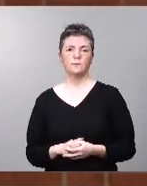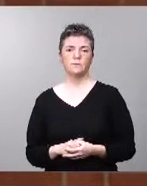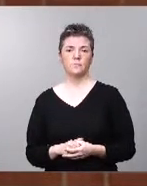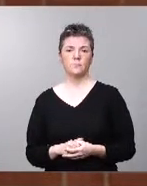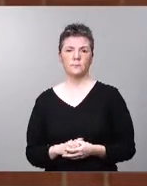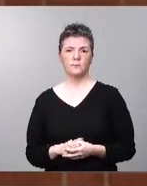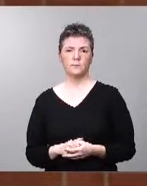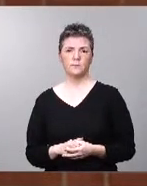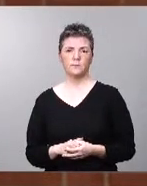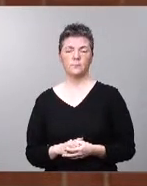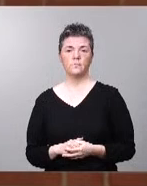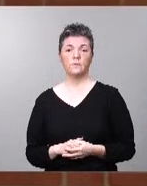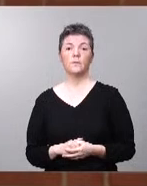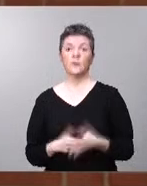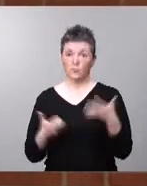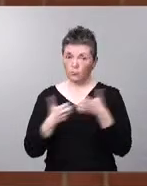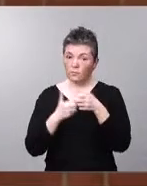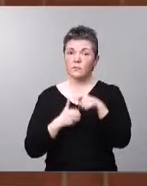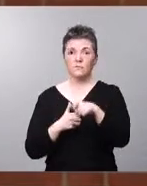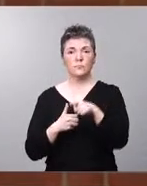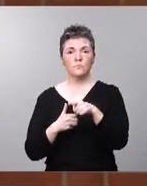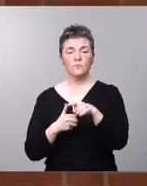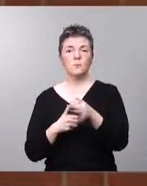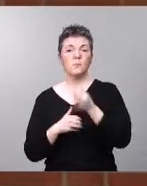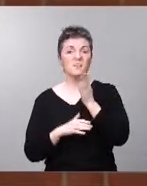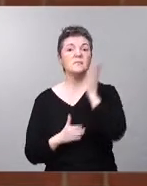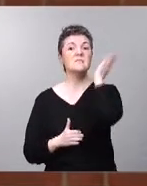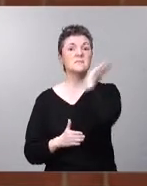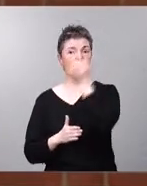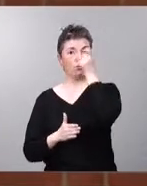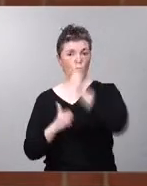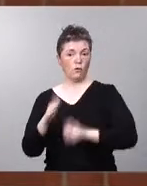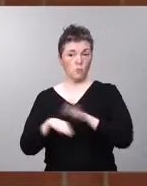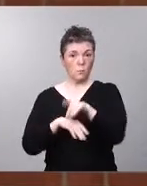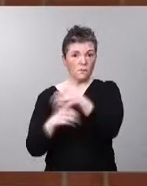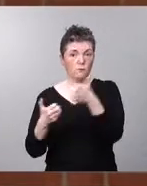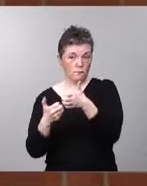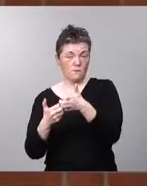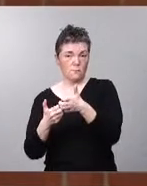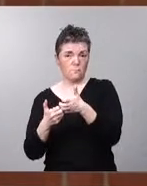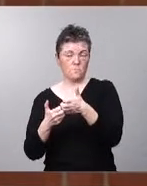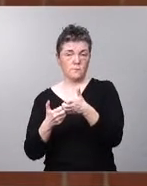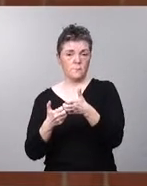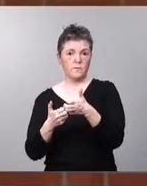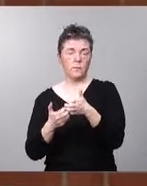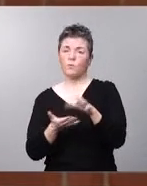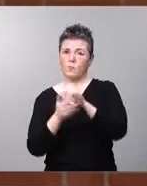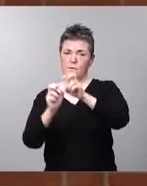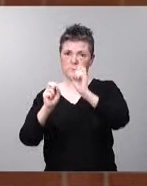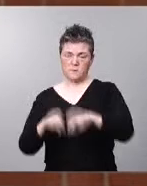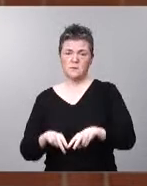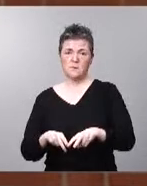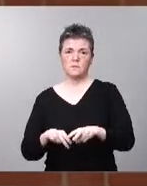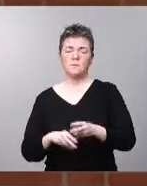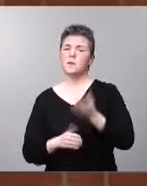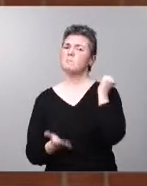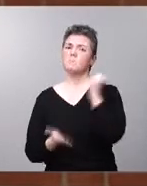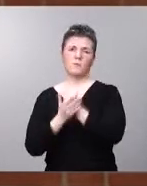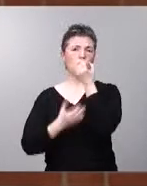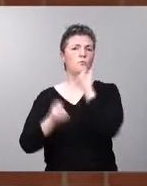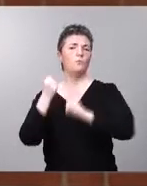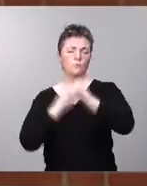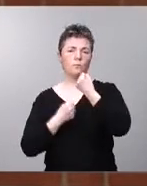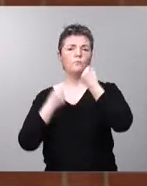este conflicto y las sanciones que derivan de él van a tener sin duda alguna un impacto económico en